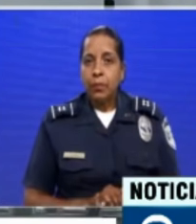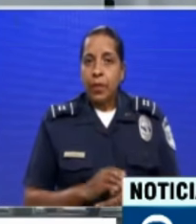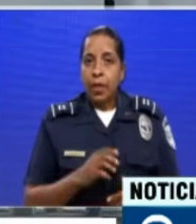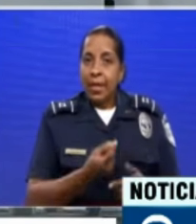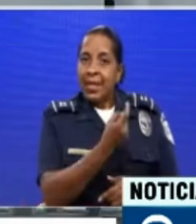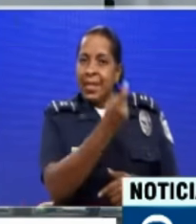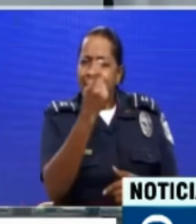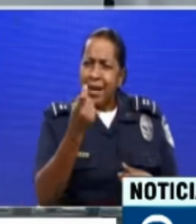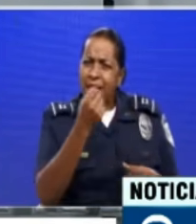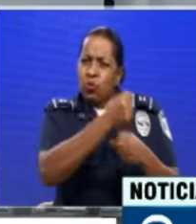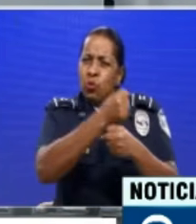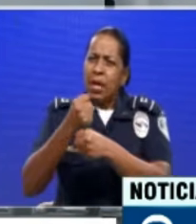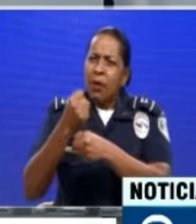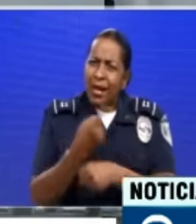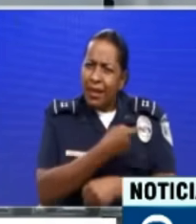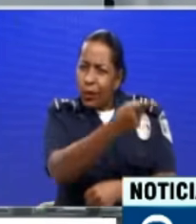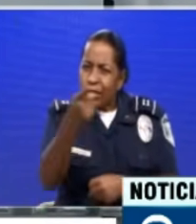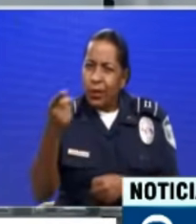que hagan su trabajo.